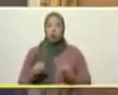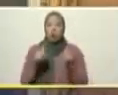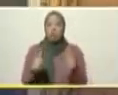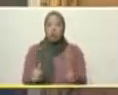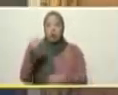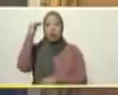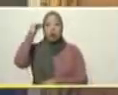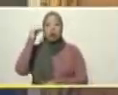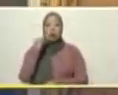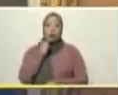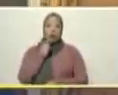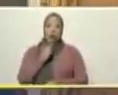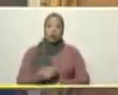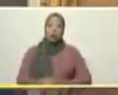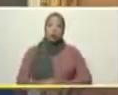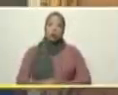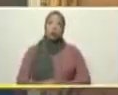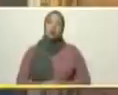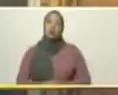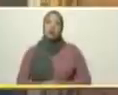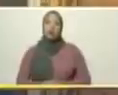que nació el calor